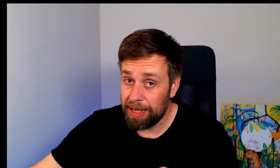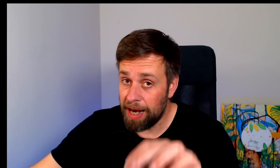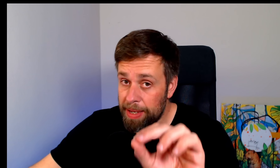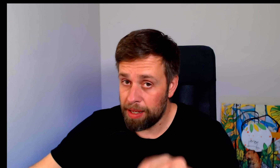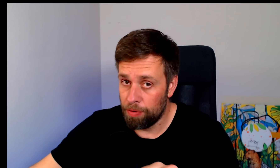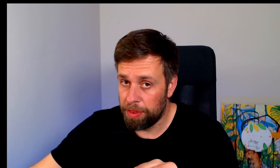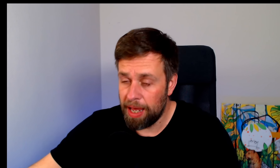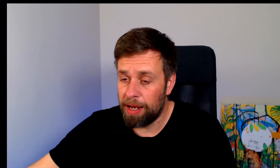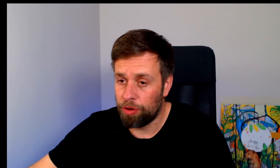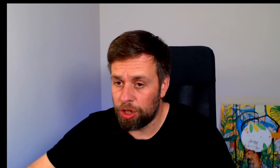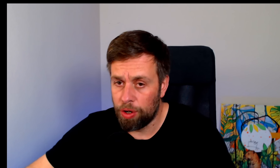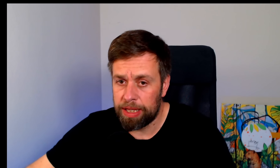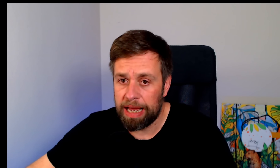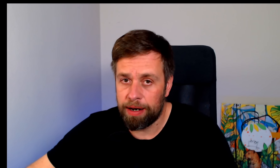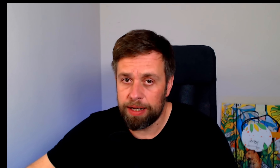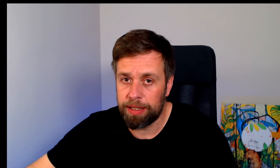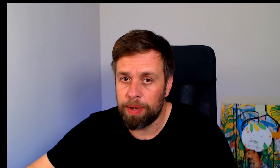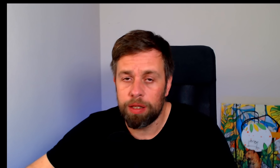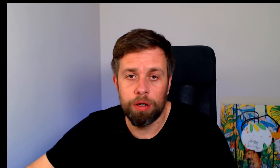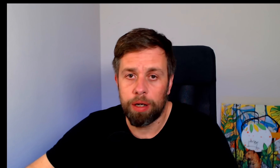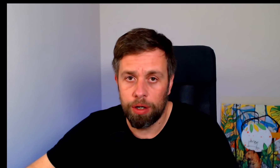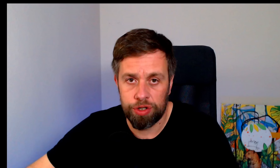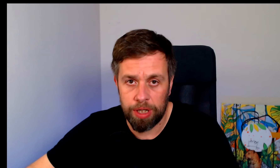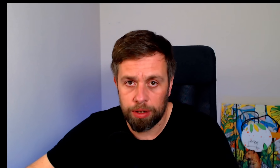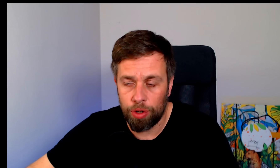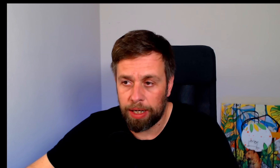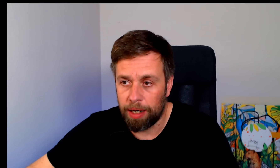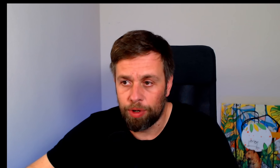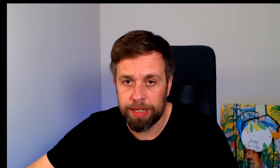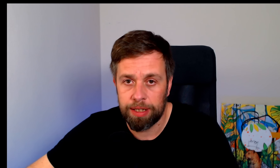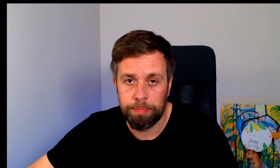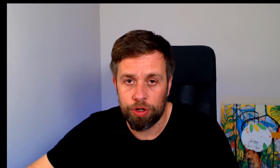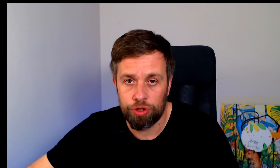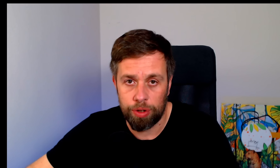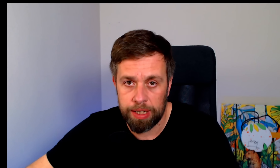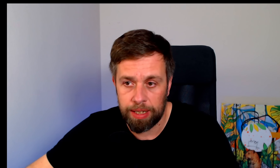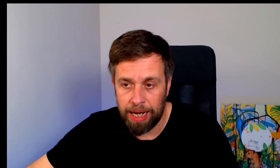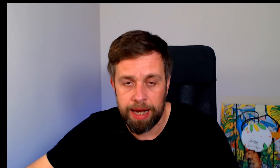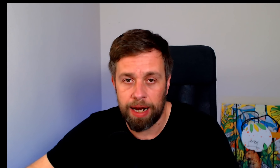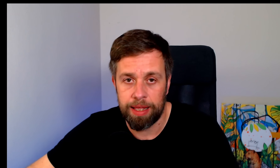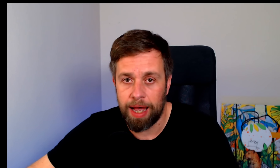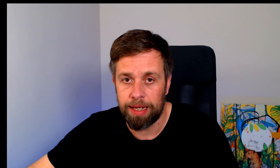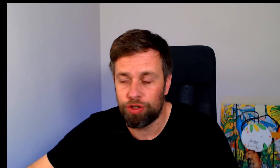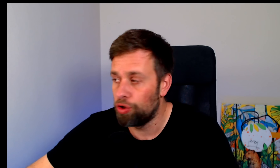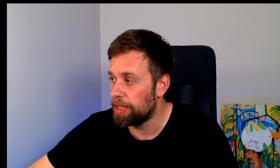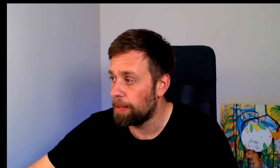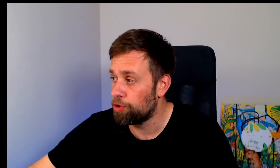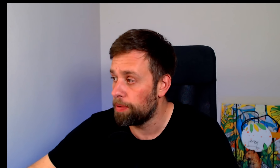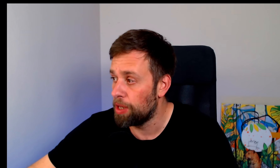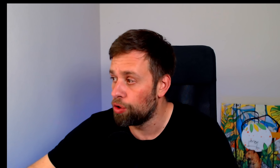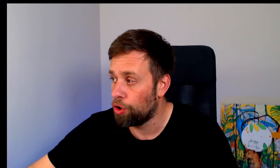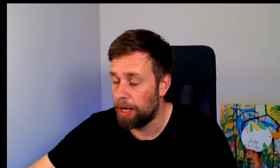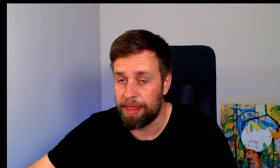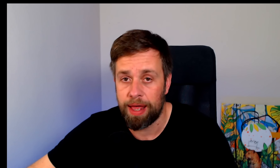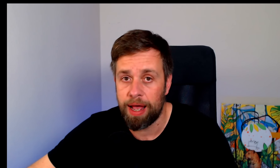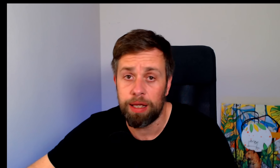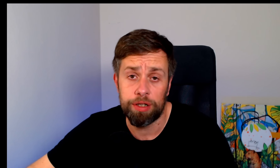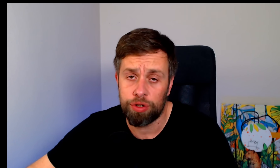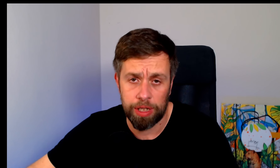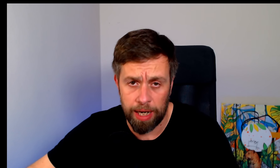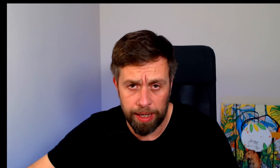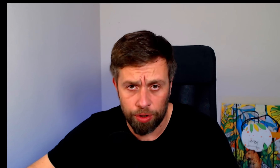nueva y grave denuncia la que os tengo que traer en este vídeo y lo siento al que le moleste pero esto es la realidad esto es lo que estamos viviendo con la